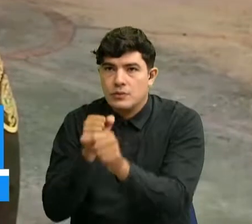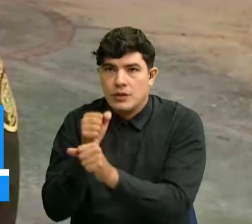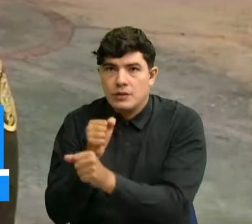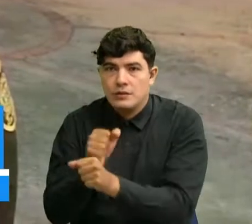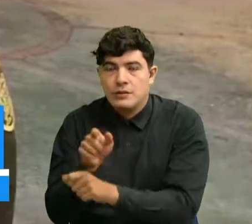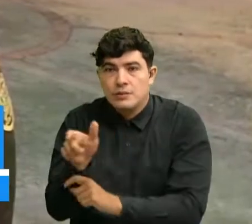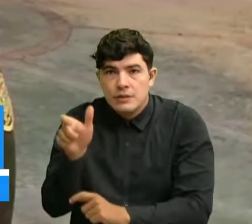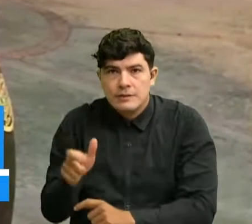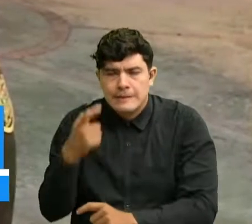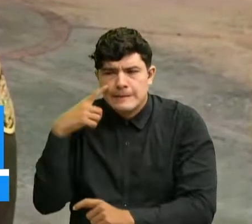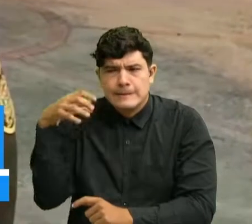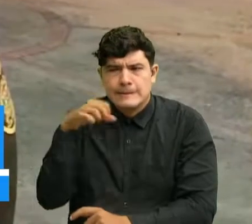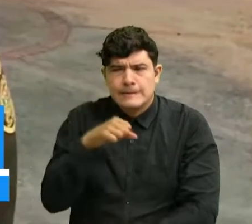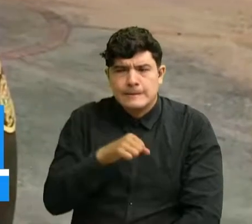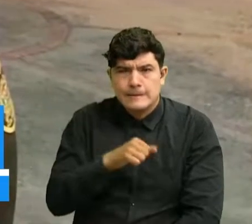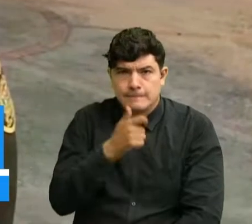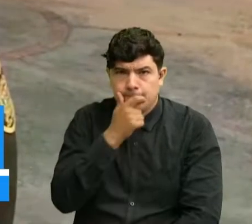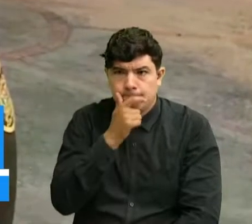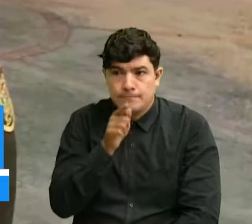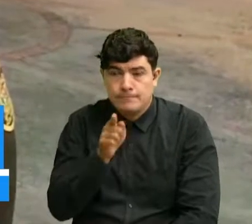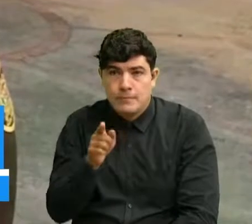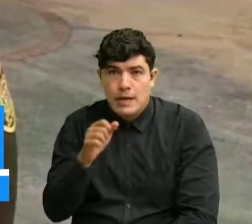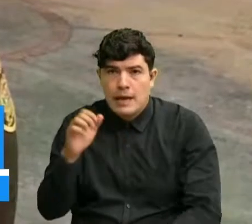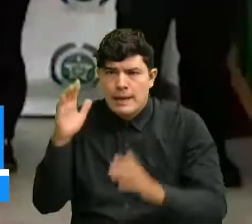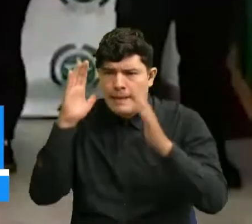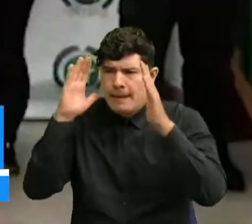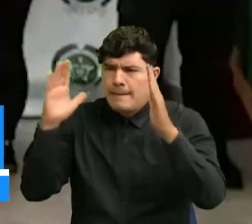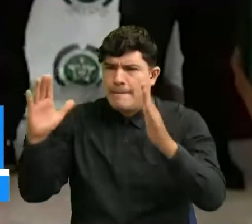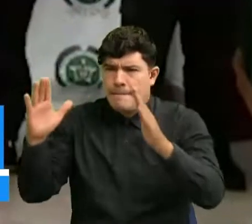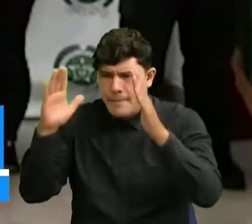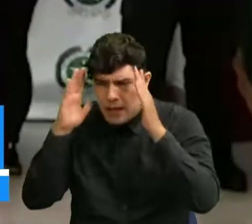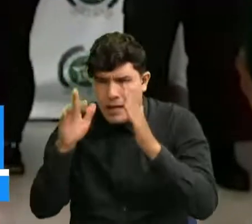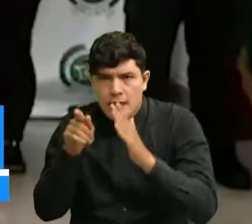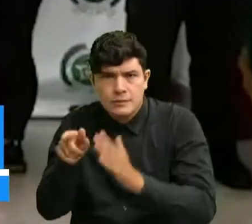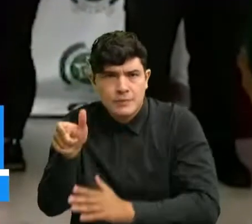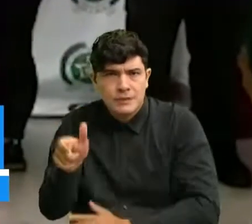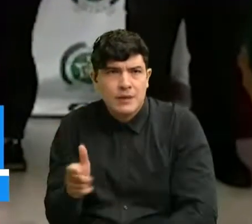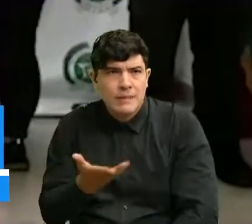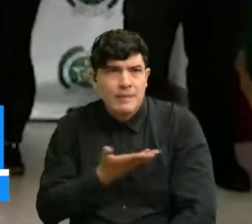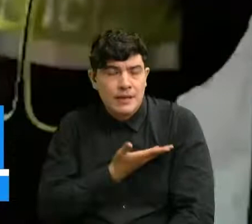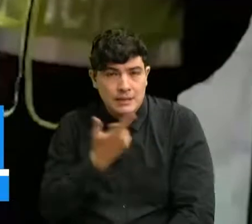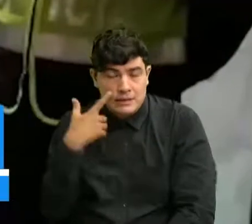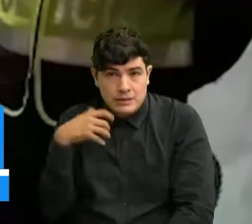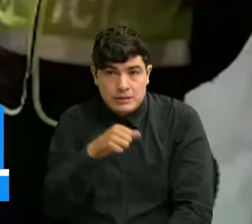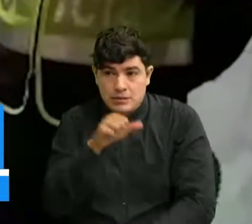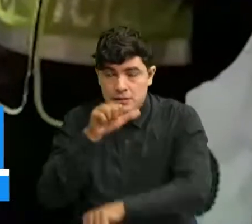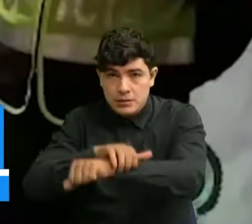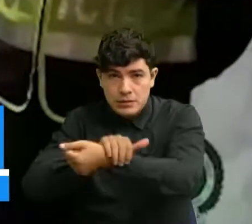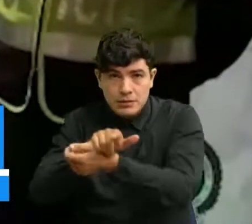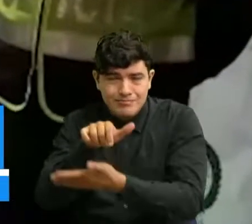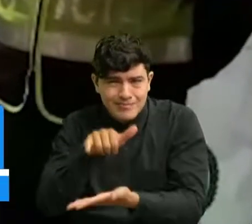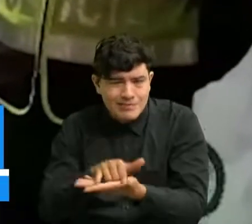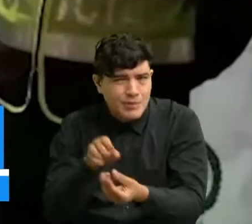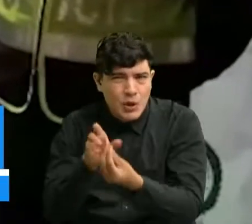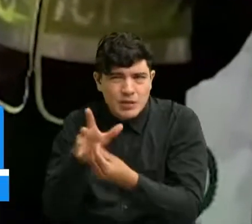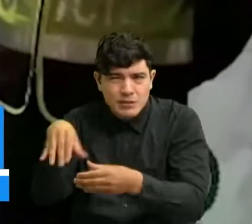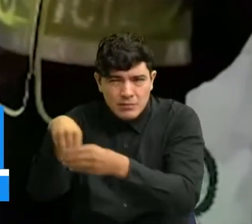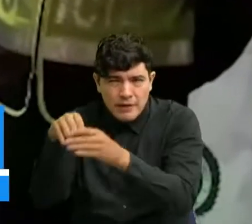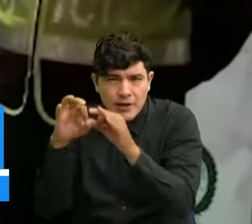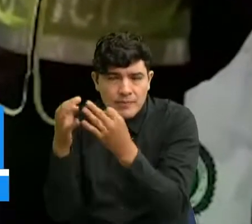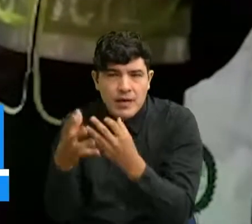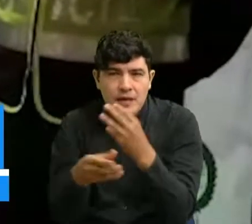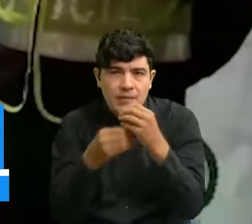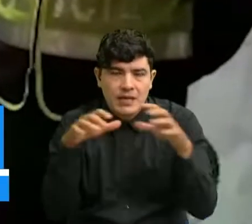agrediendo físicamente con un cabezazo a su progenitora. Se logran la captura de 18 personas por este